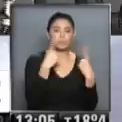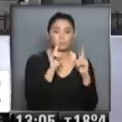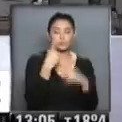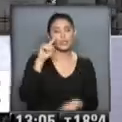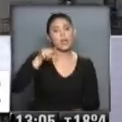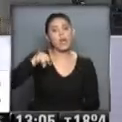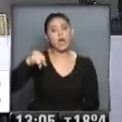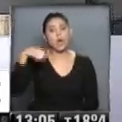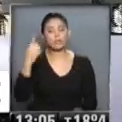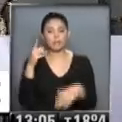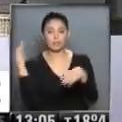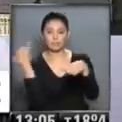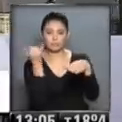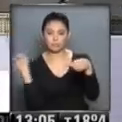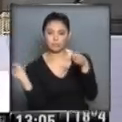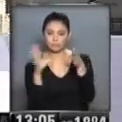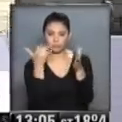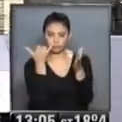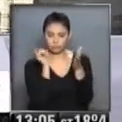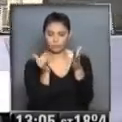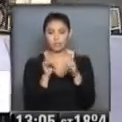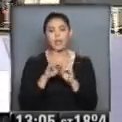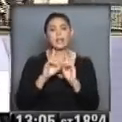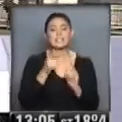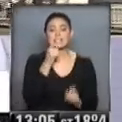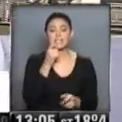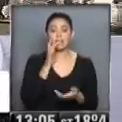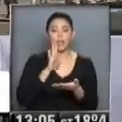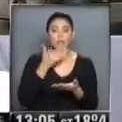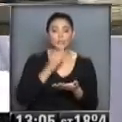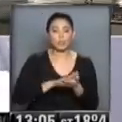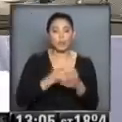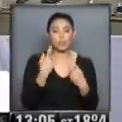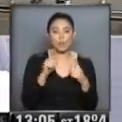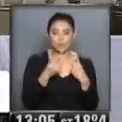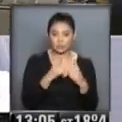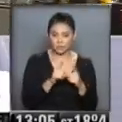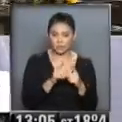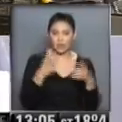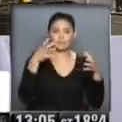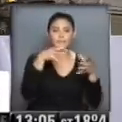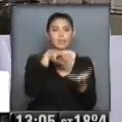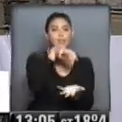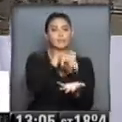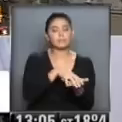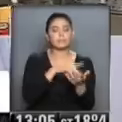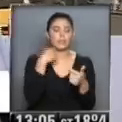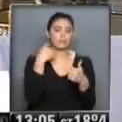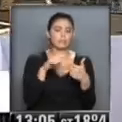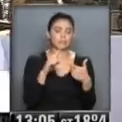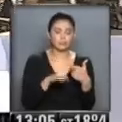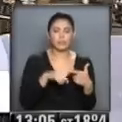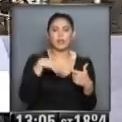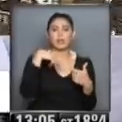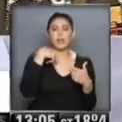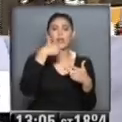las videoinstalaciones. En el plano de los artistas, en la música, estamos hablando de Jaime Ross, es parte de la convocatoria, La Falta y Resto también,